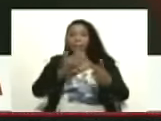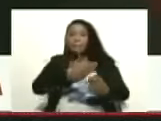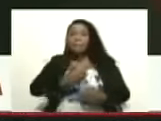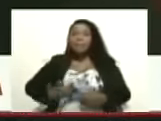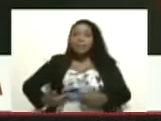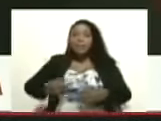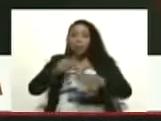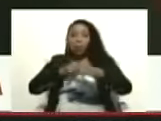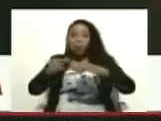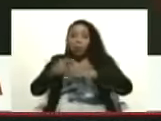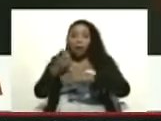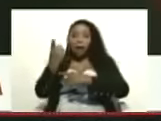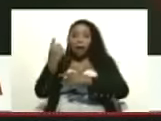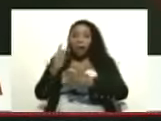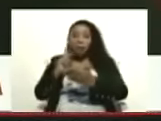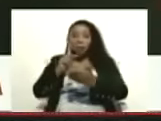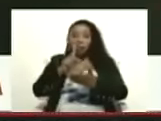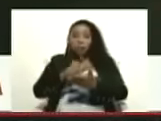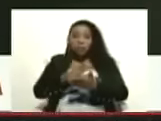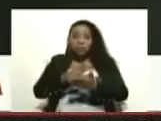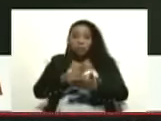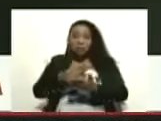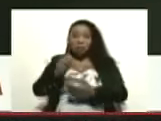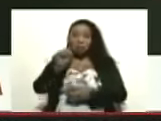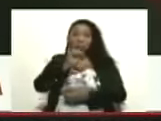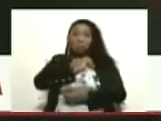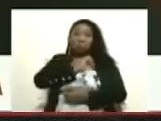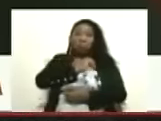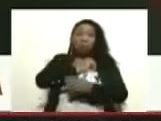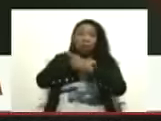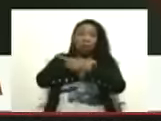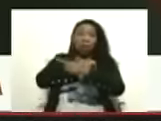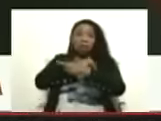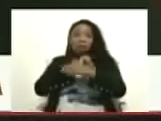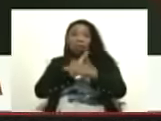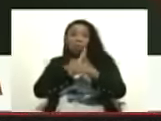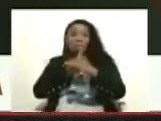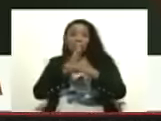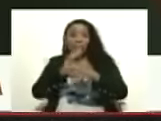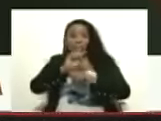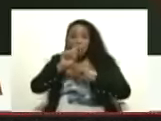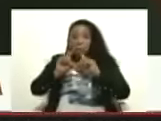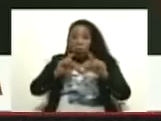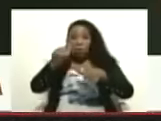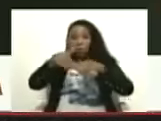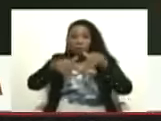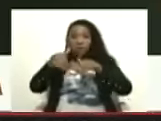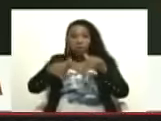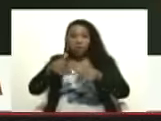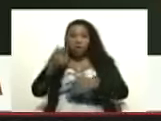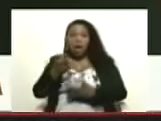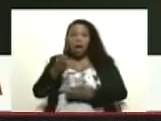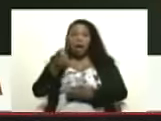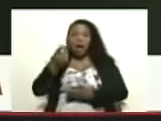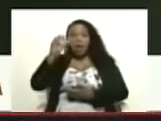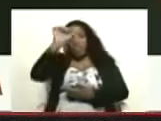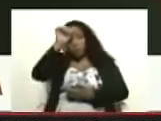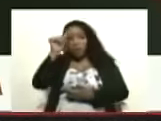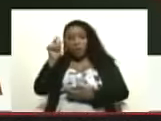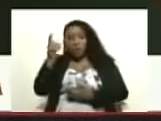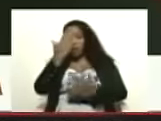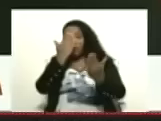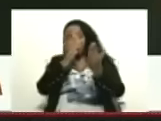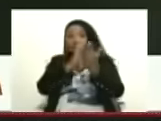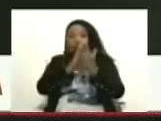disputa Y decía que ni le tenía ni le preocupaba este referéndum y que además sus fronteras y